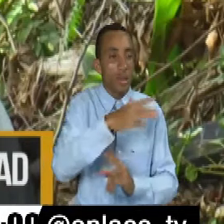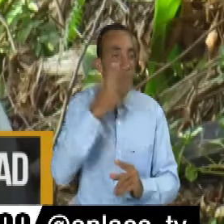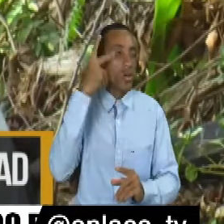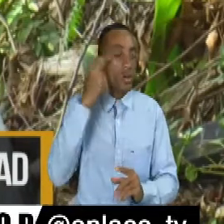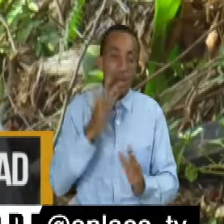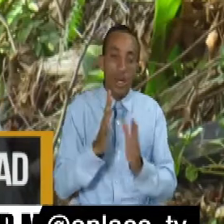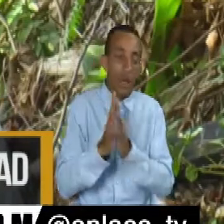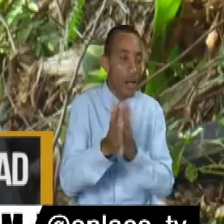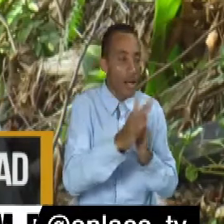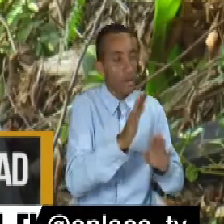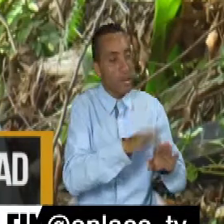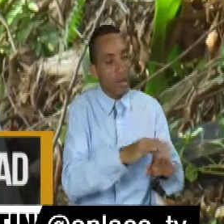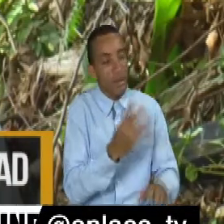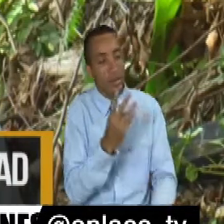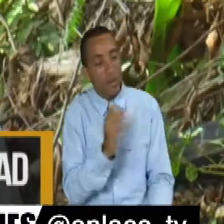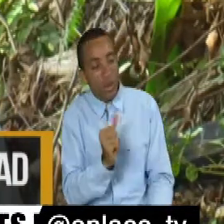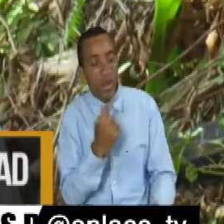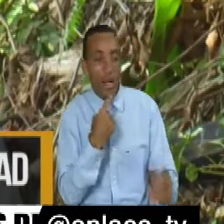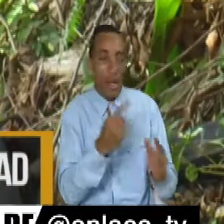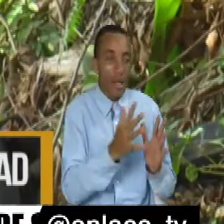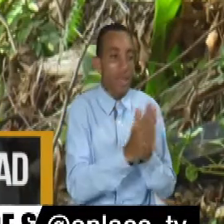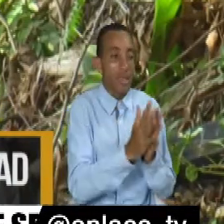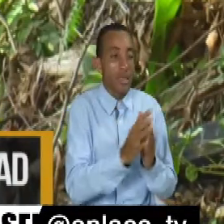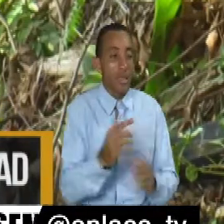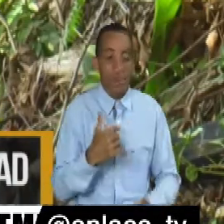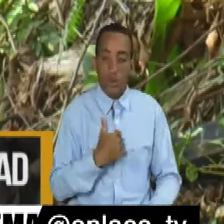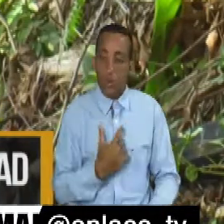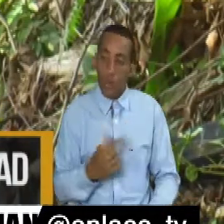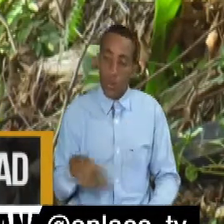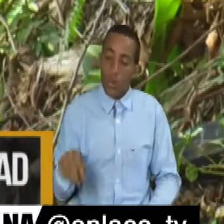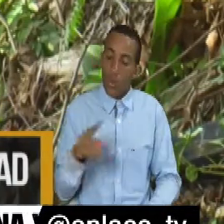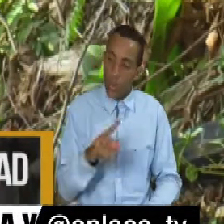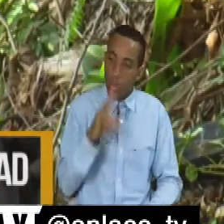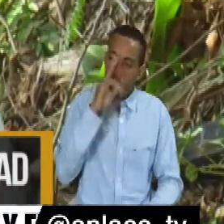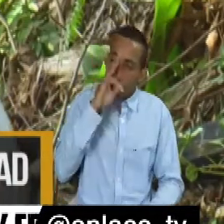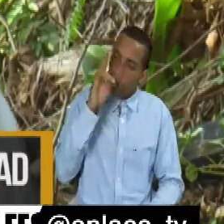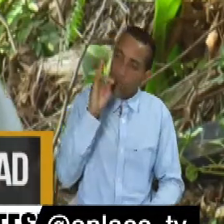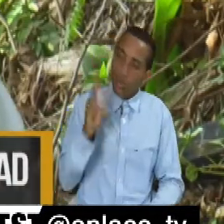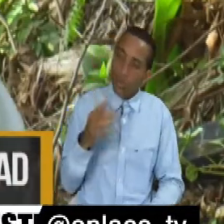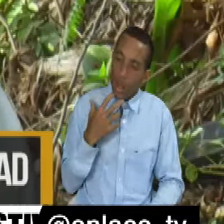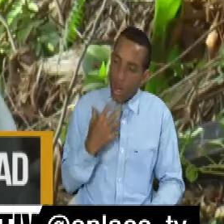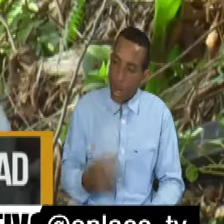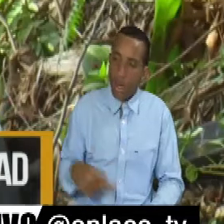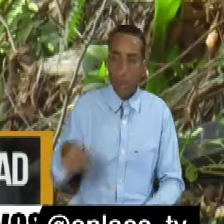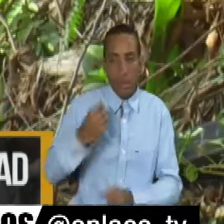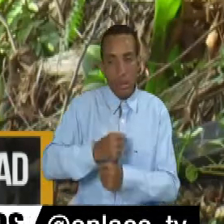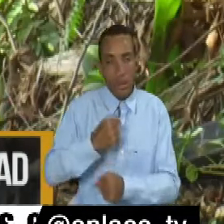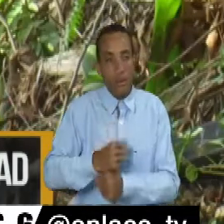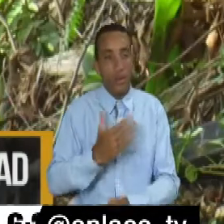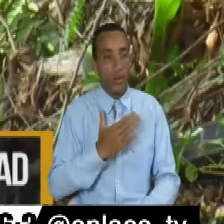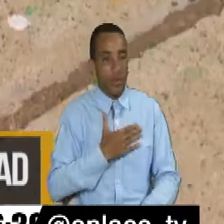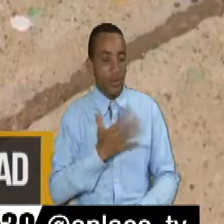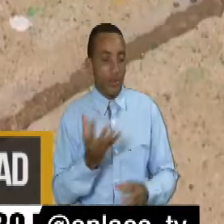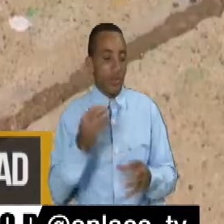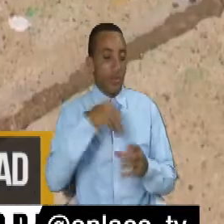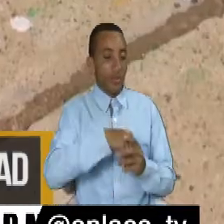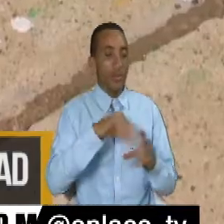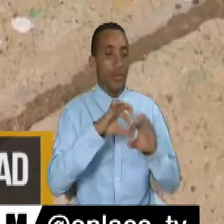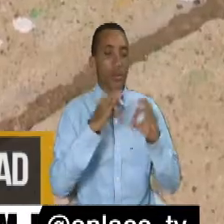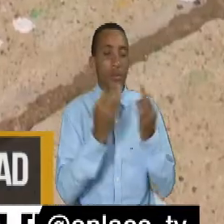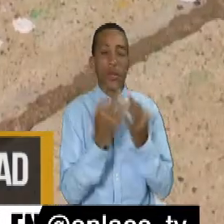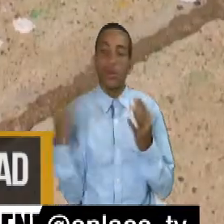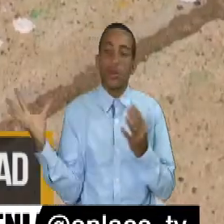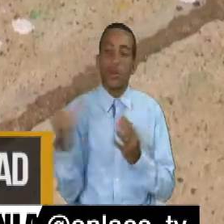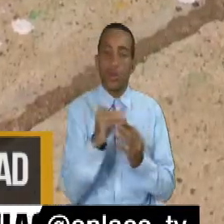animales, admiran mucho el trabajo que estamos desarrollando, no solamente yo como miembro de la familia, sino todo el grupo de